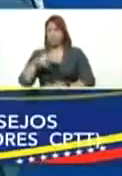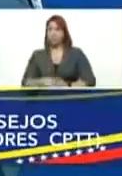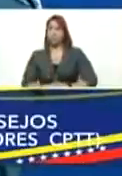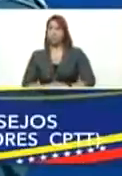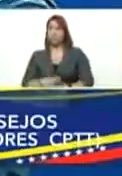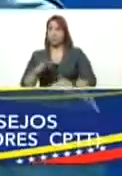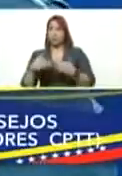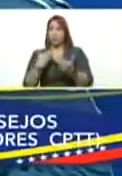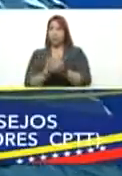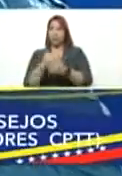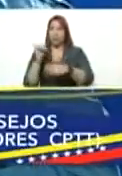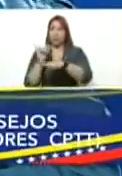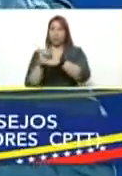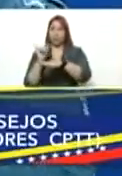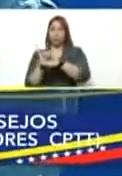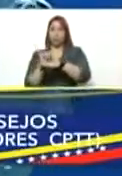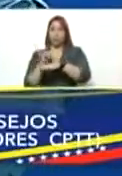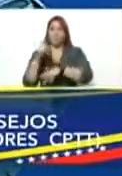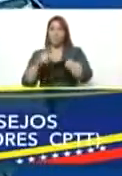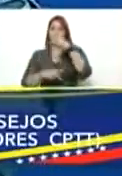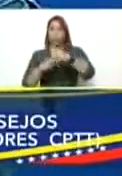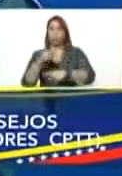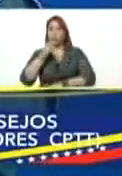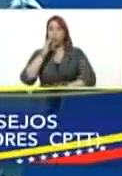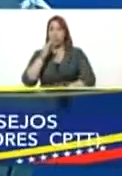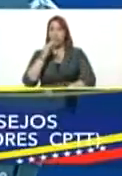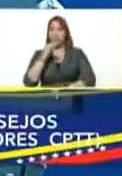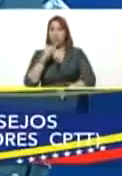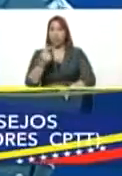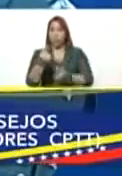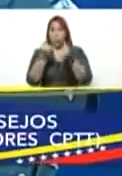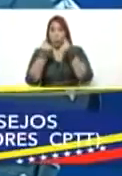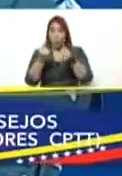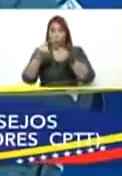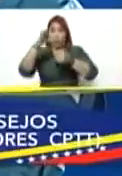hasta Sucre se produce café. Pero ni un grano de ese café